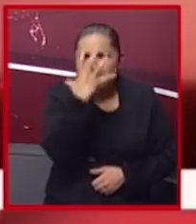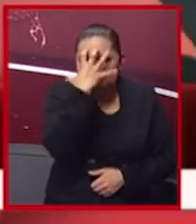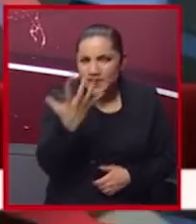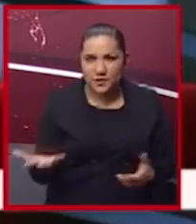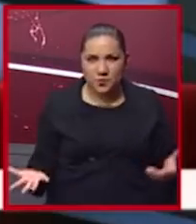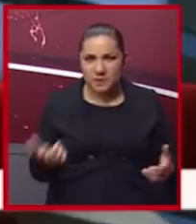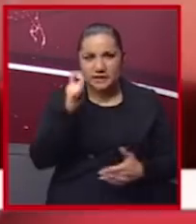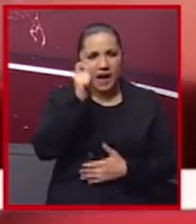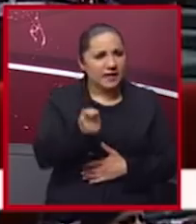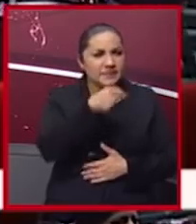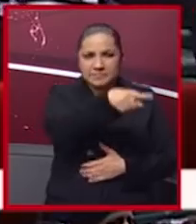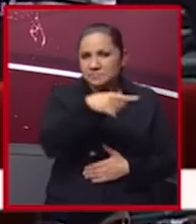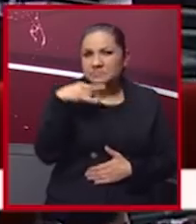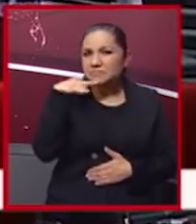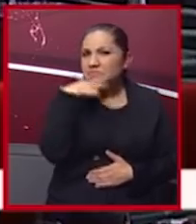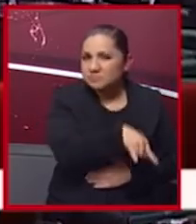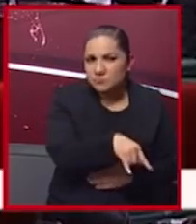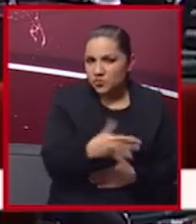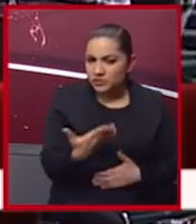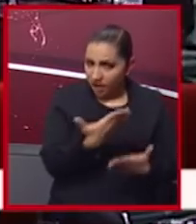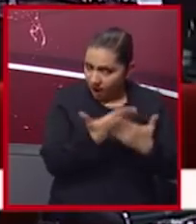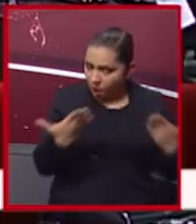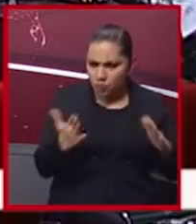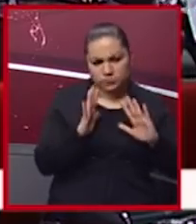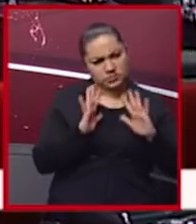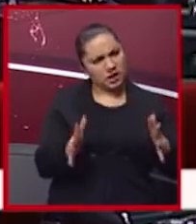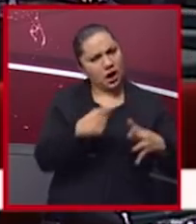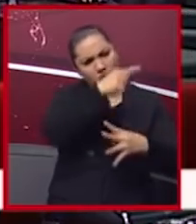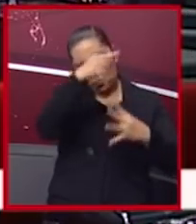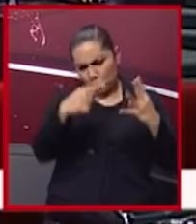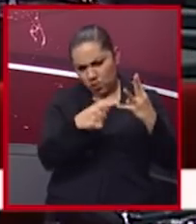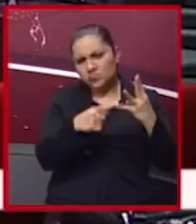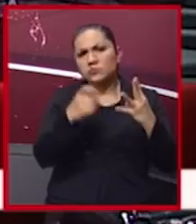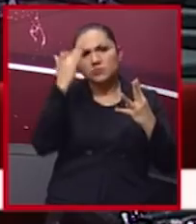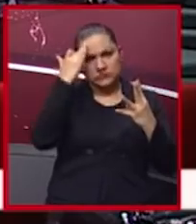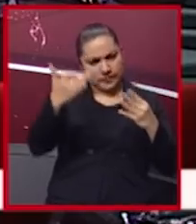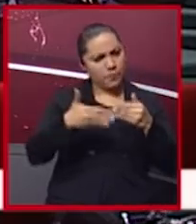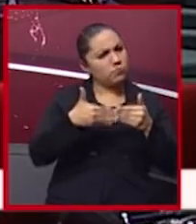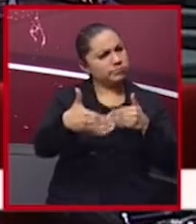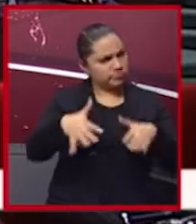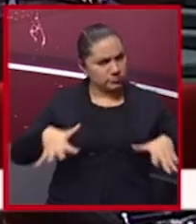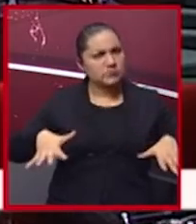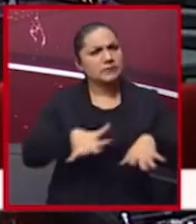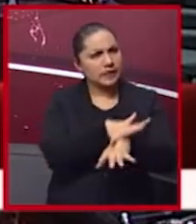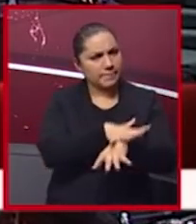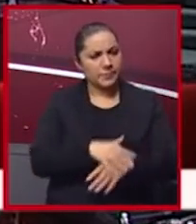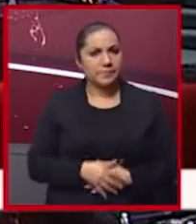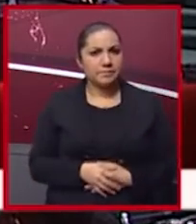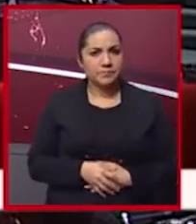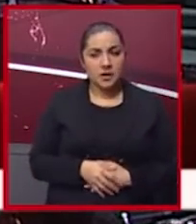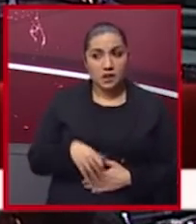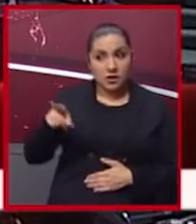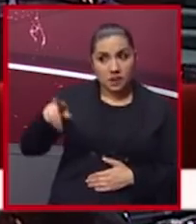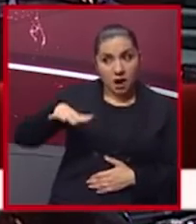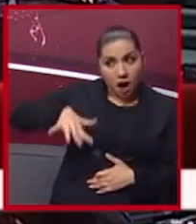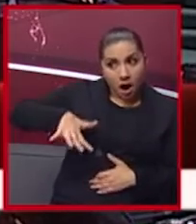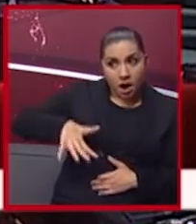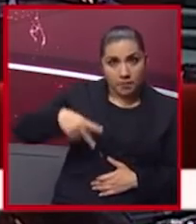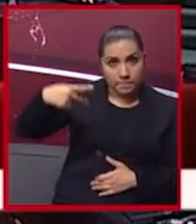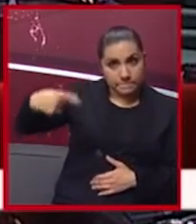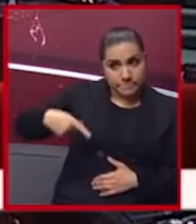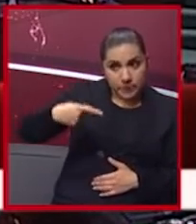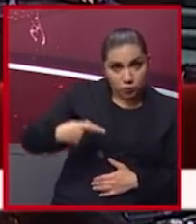Transformación. Dado que propiamente no hubo una pregunta específica, no, al contrario,